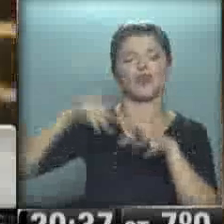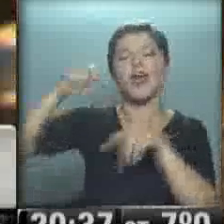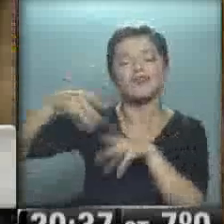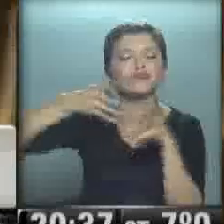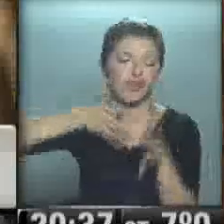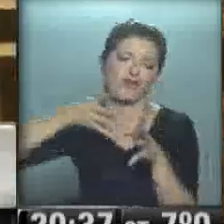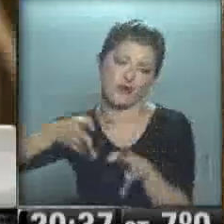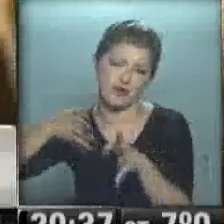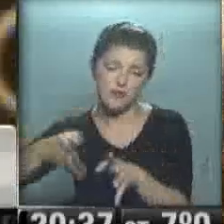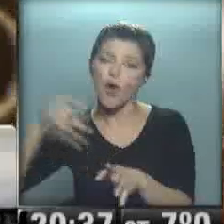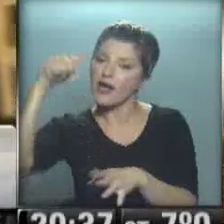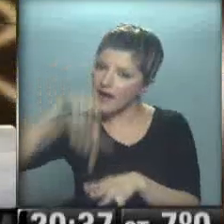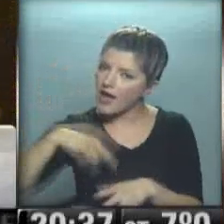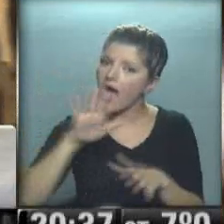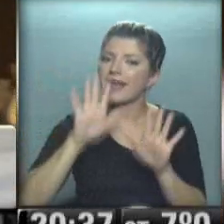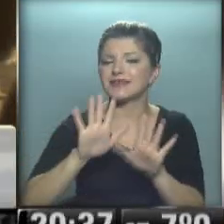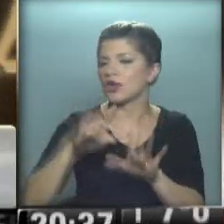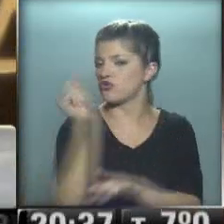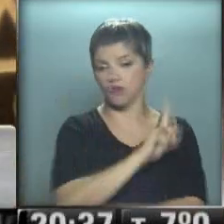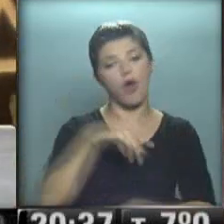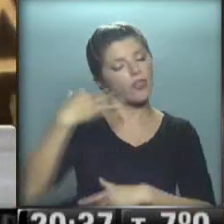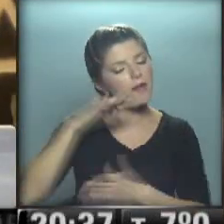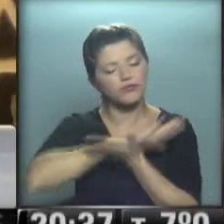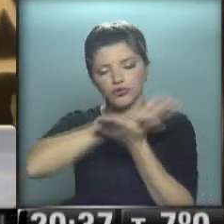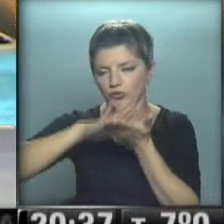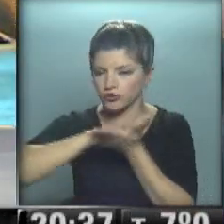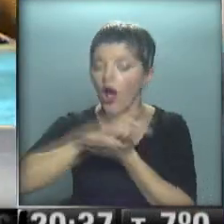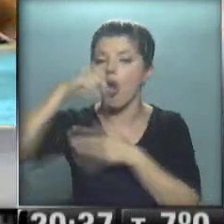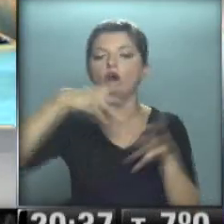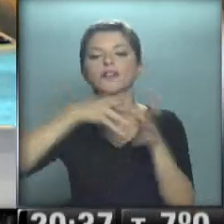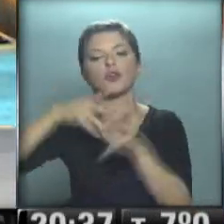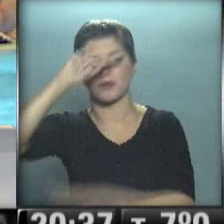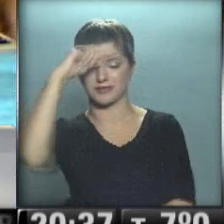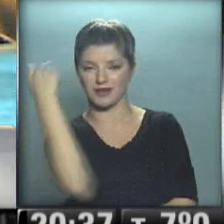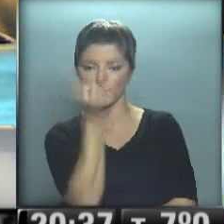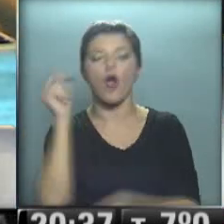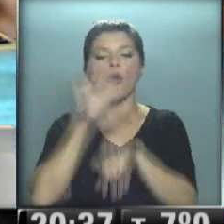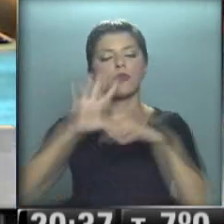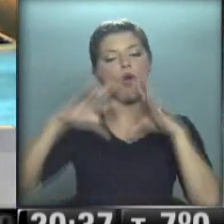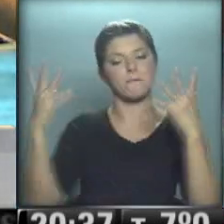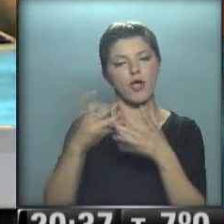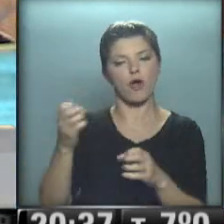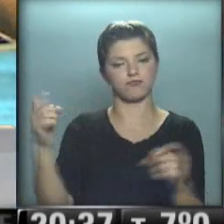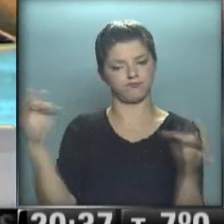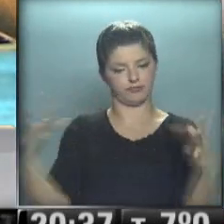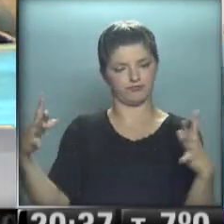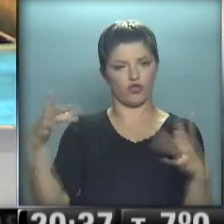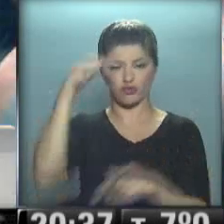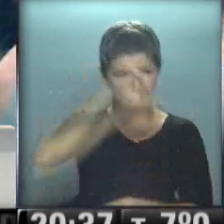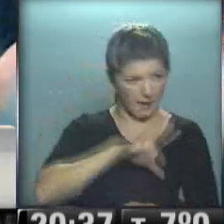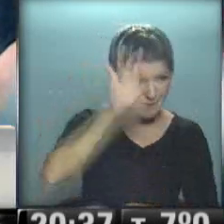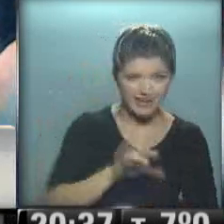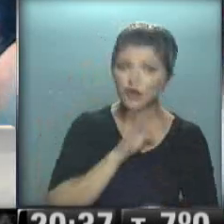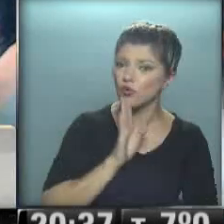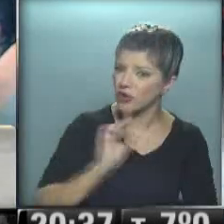no puede ni debe quedar impune. El terrorismo internacional hoy es el enemigo del mundo, no es el enemigo de los judíos. No